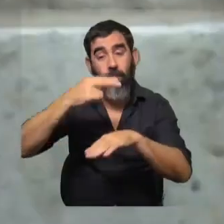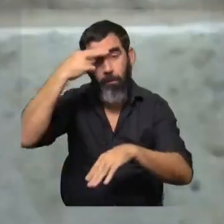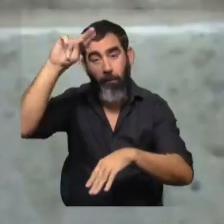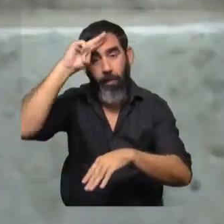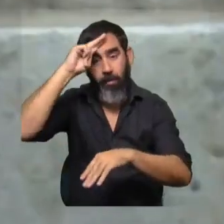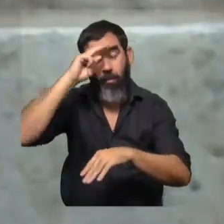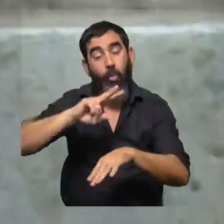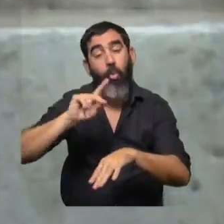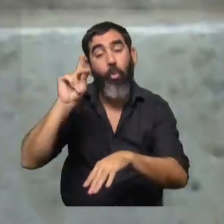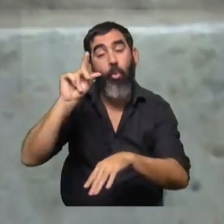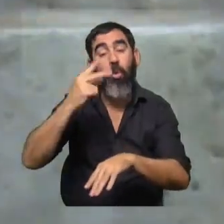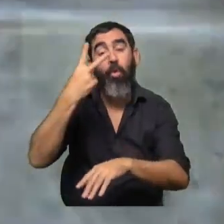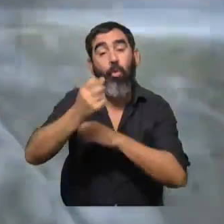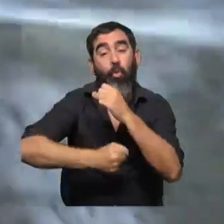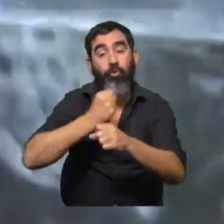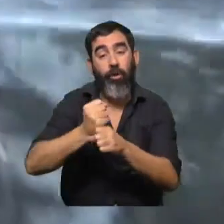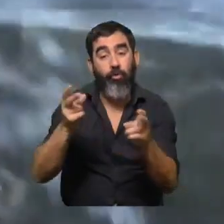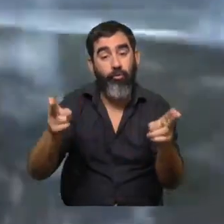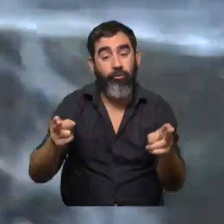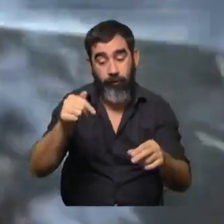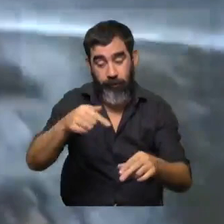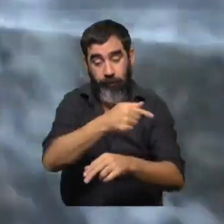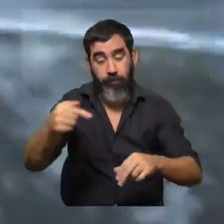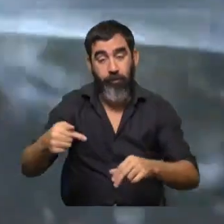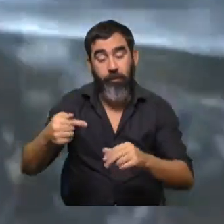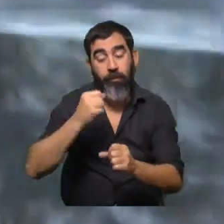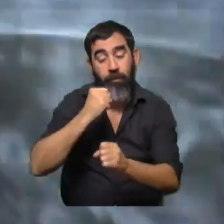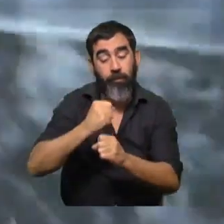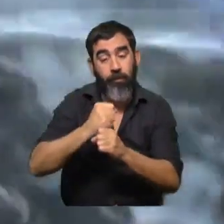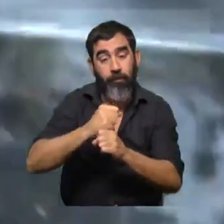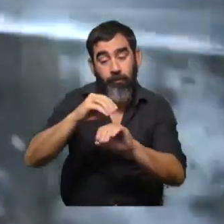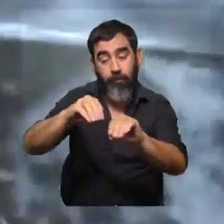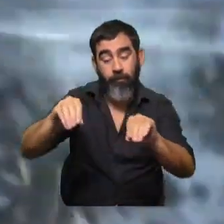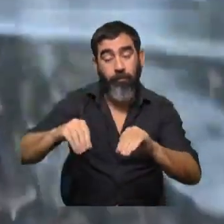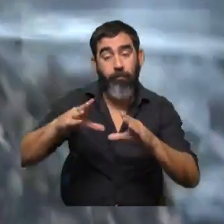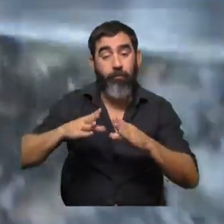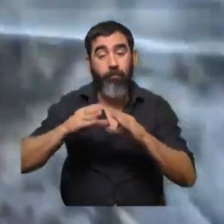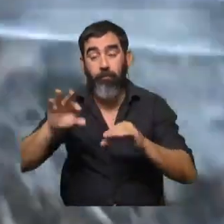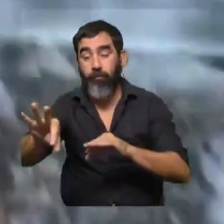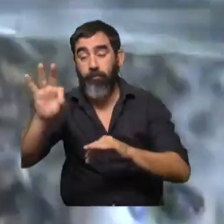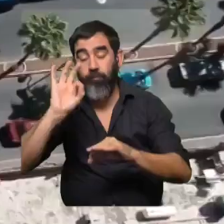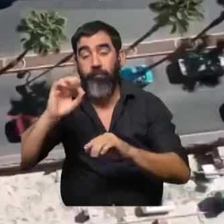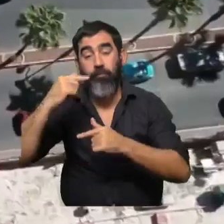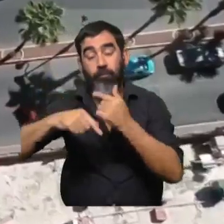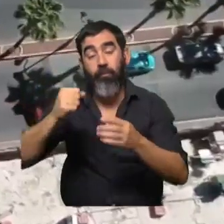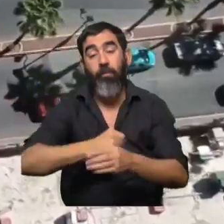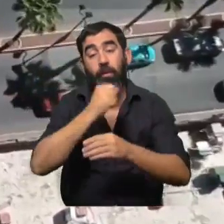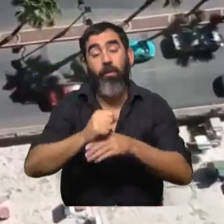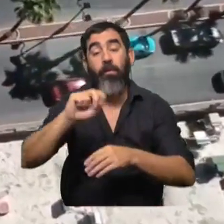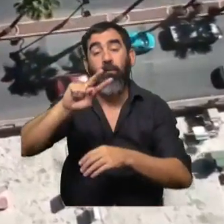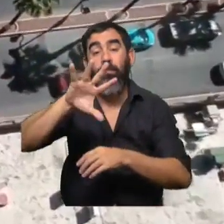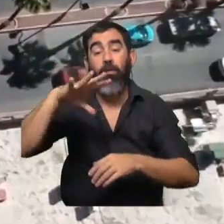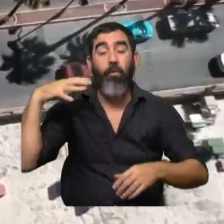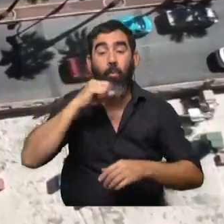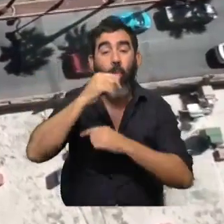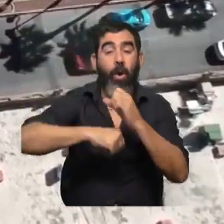Tendrá una duración de 2 años. Esta semana comenzaron los trabajos de campo en las escuelas seleccionadas y continuarán hasta el 24 de agosto del